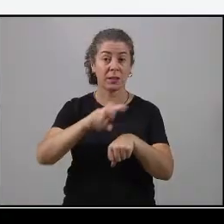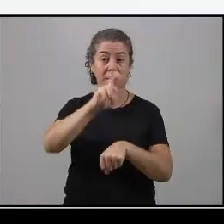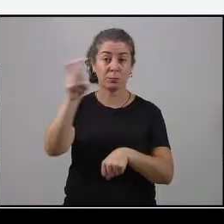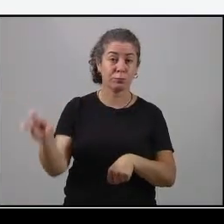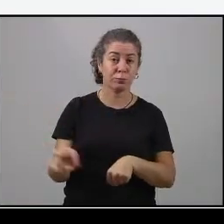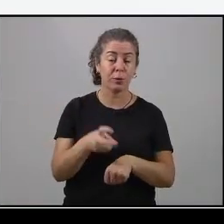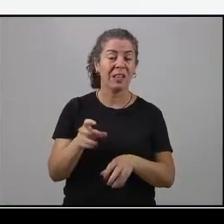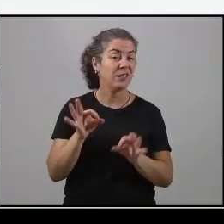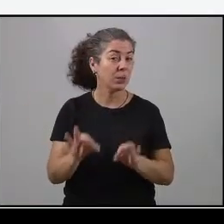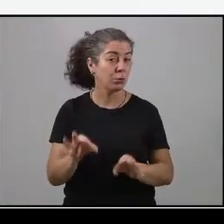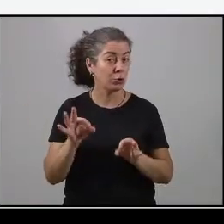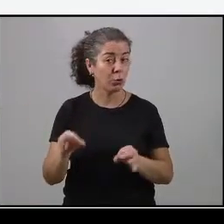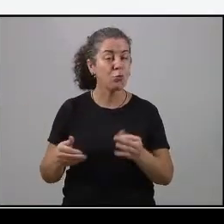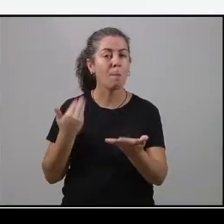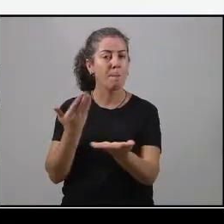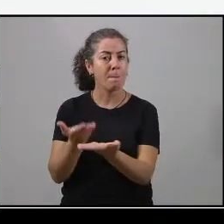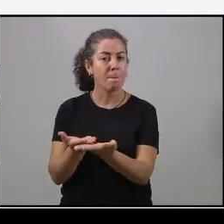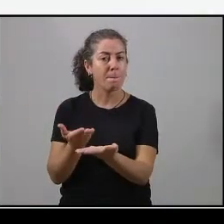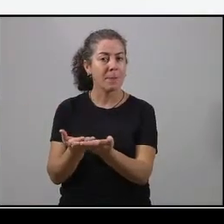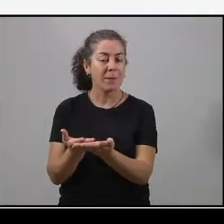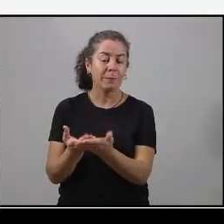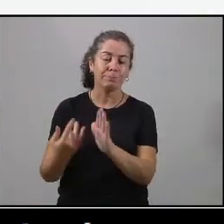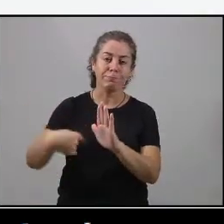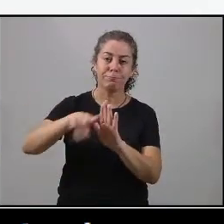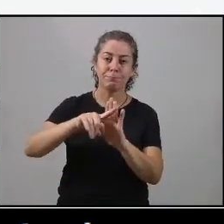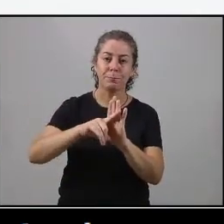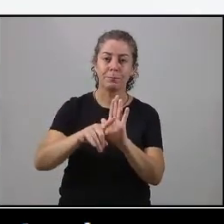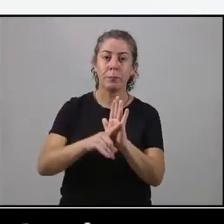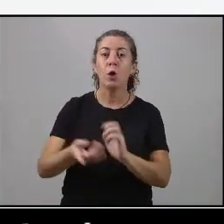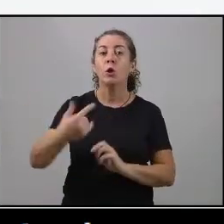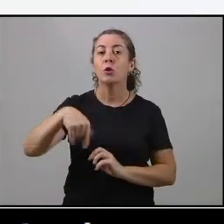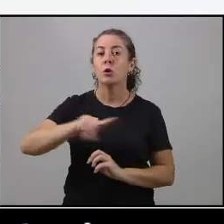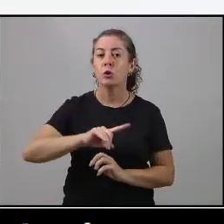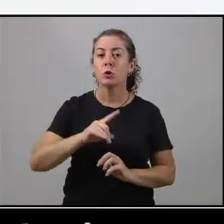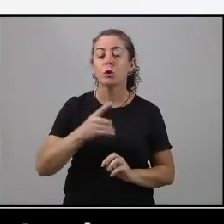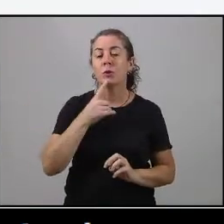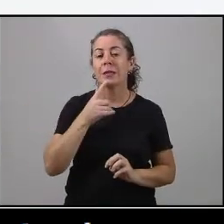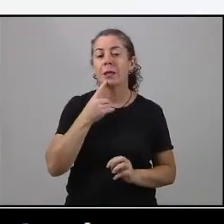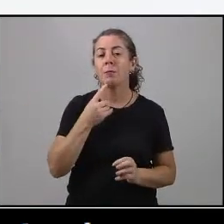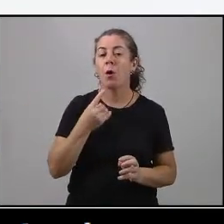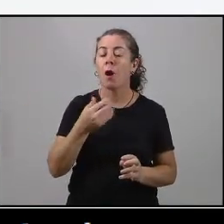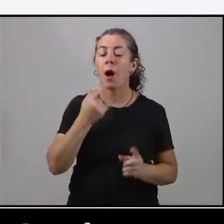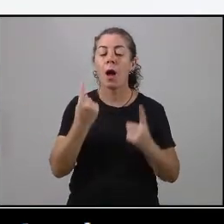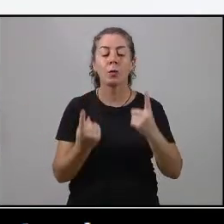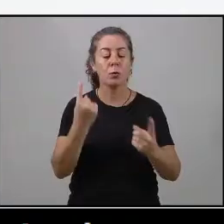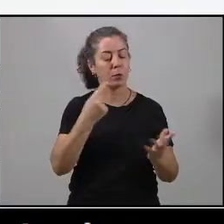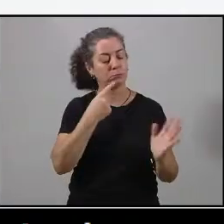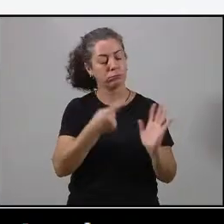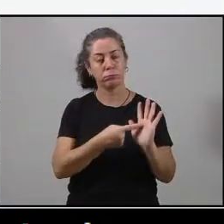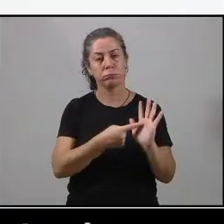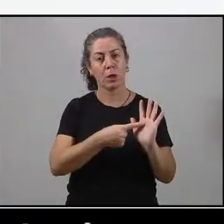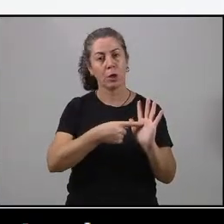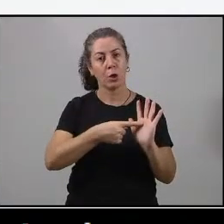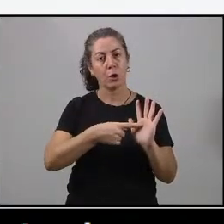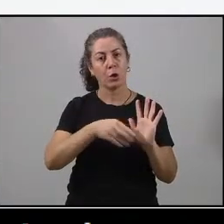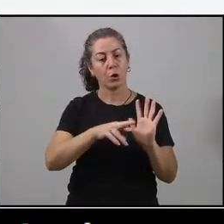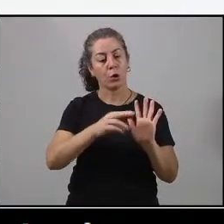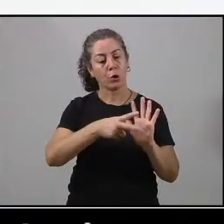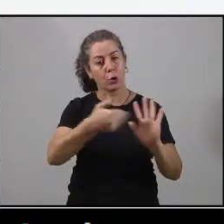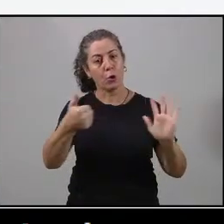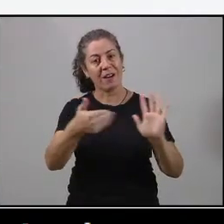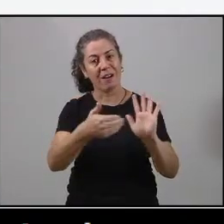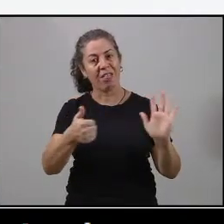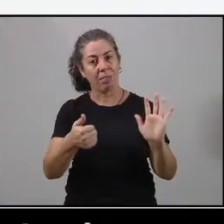hay demanda para ello. Presentamos alegaciones a esta norma y el resto va a tener su tramitación tal y como marca la ley.